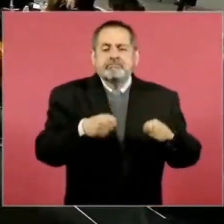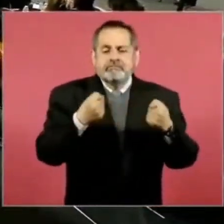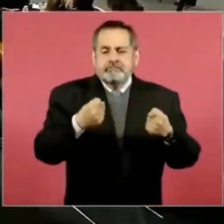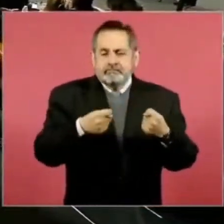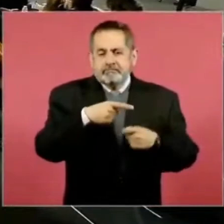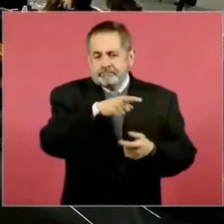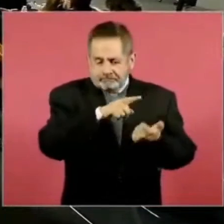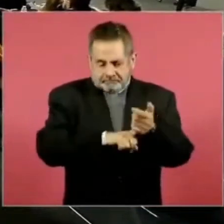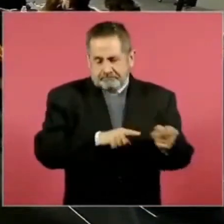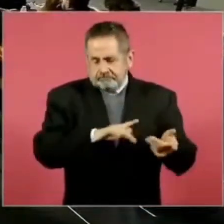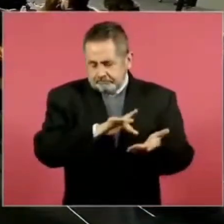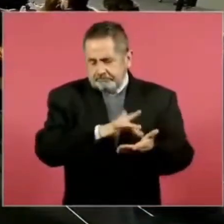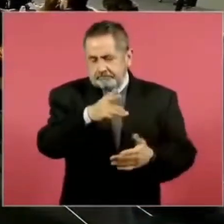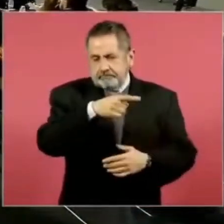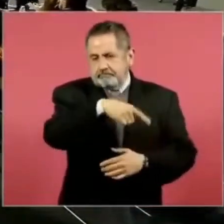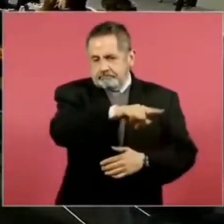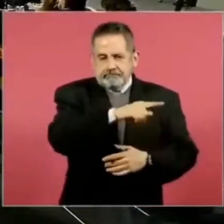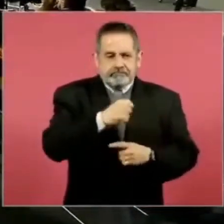programa,